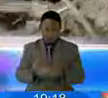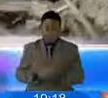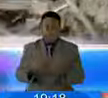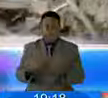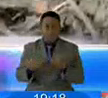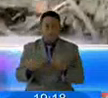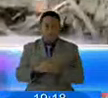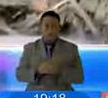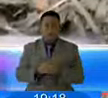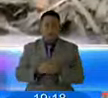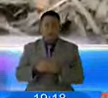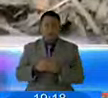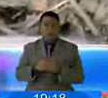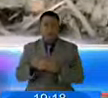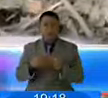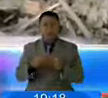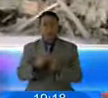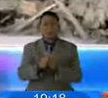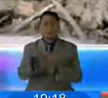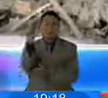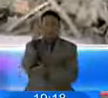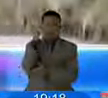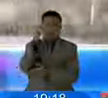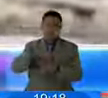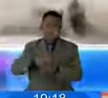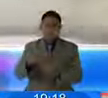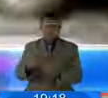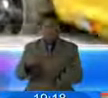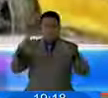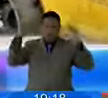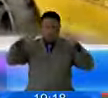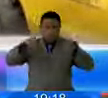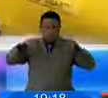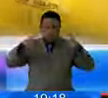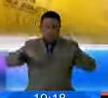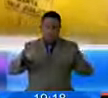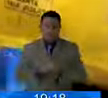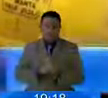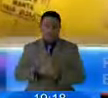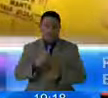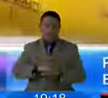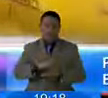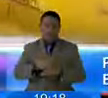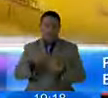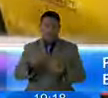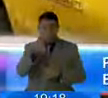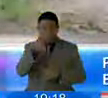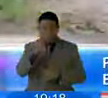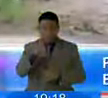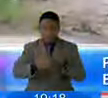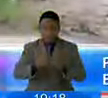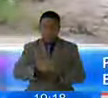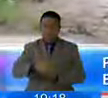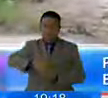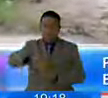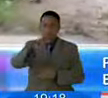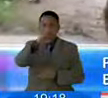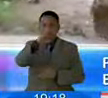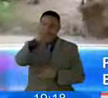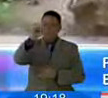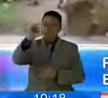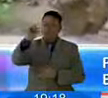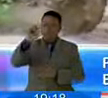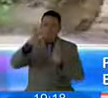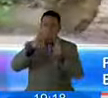hacer una declaratoria de emergencia por la etapa invernal. Esto corresponde y obedece a todas las afectaciones que se han visto, más de 600 familias en